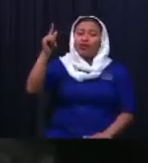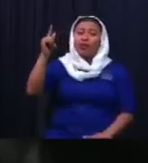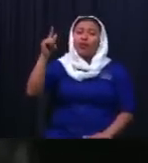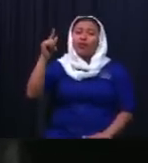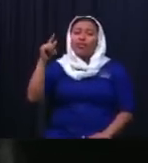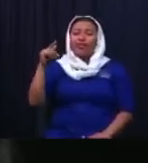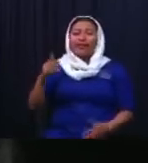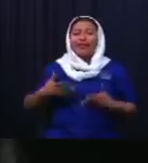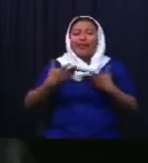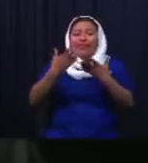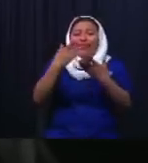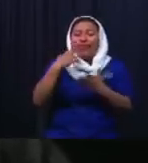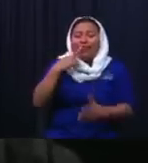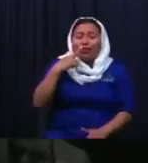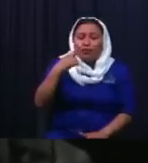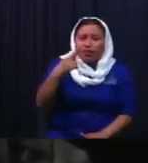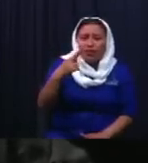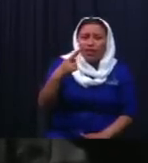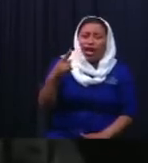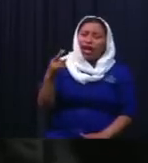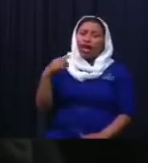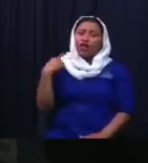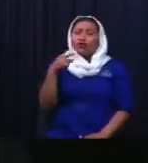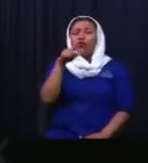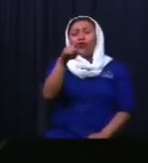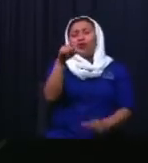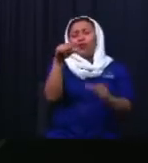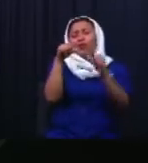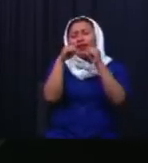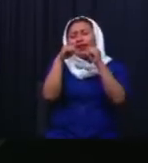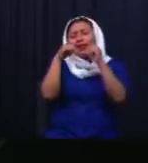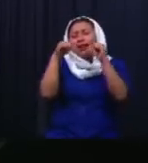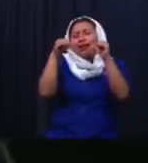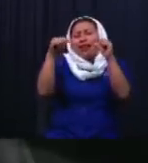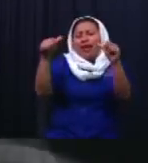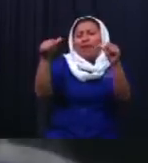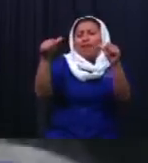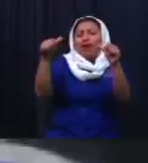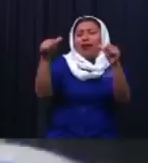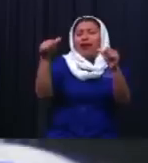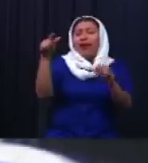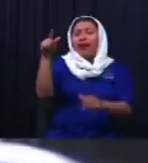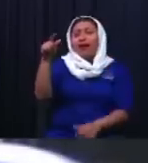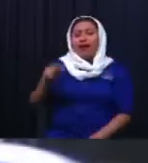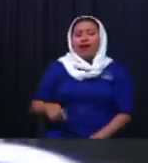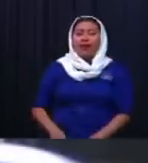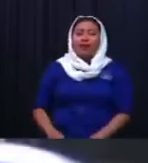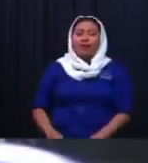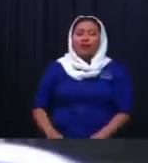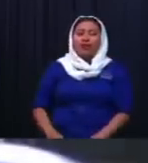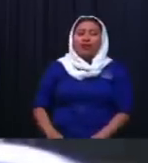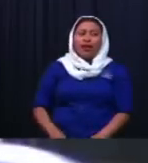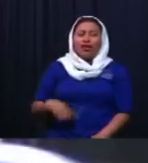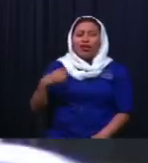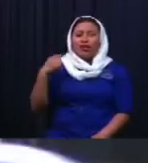Sigue clamando. Hoy es el día de tu milagro. Hoy es la respuesta a tu